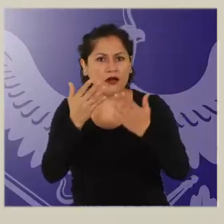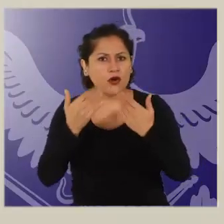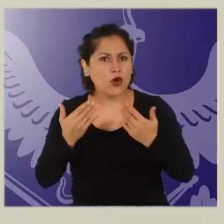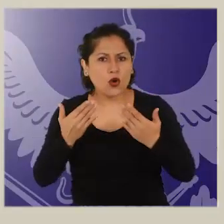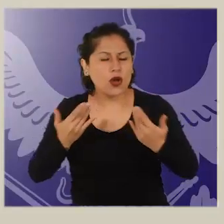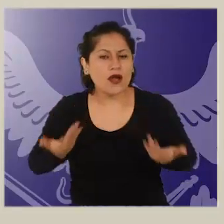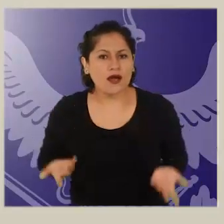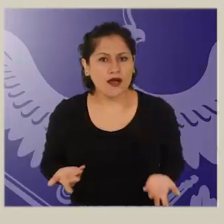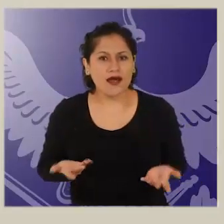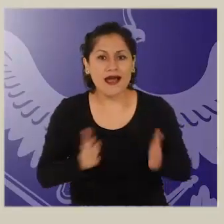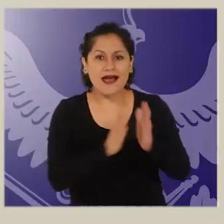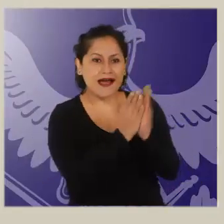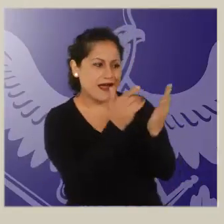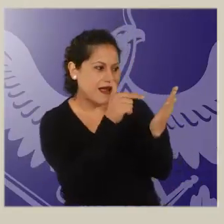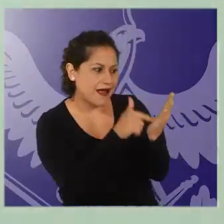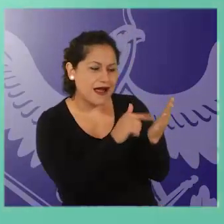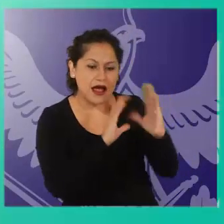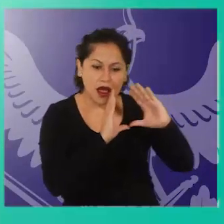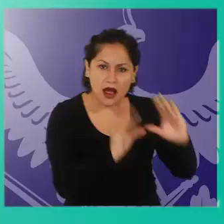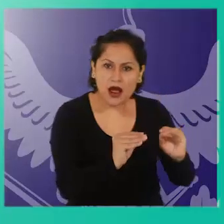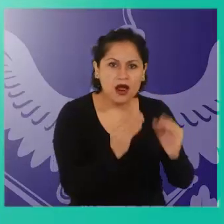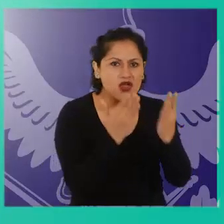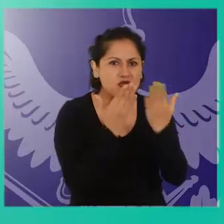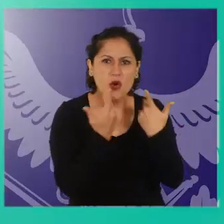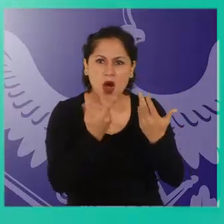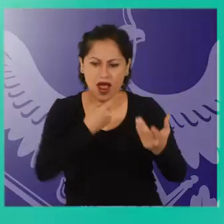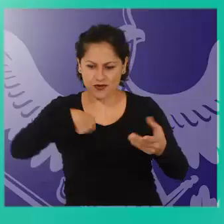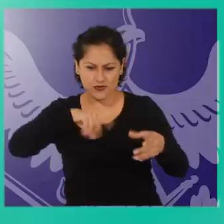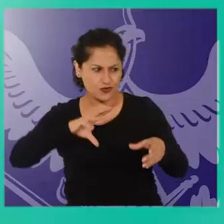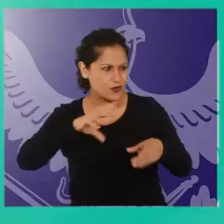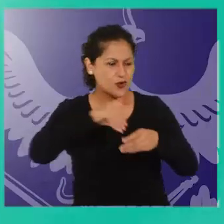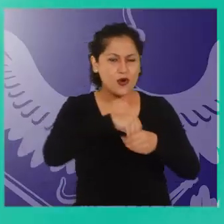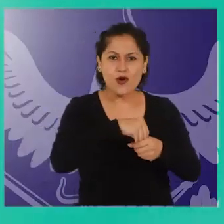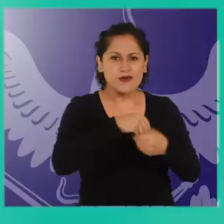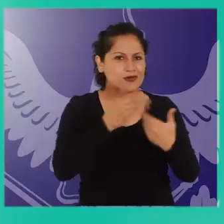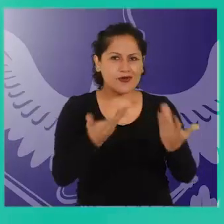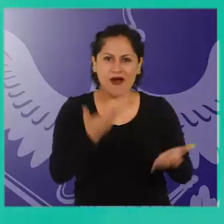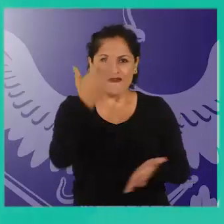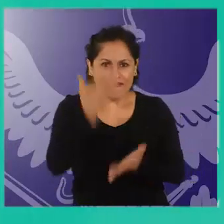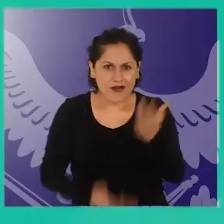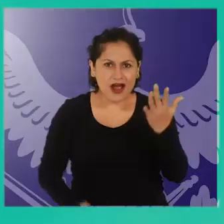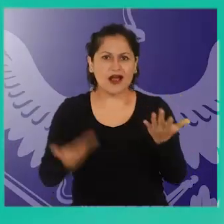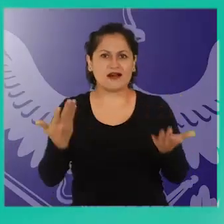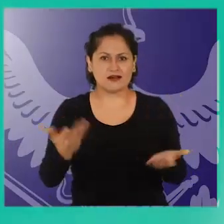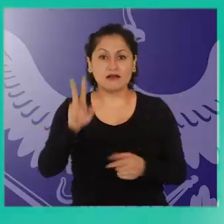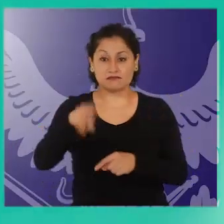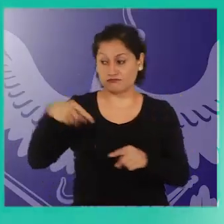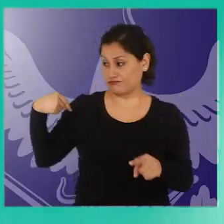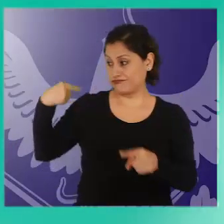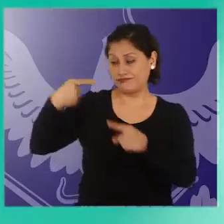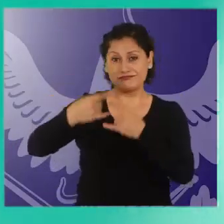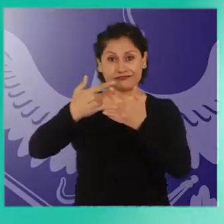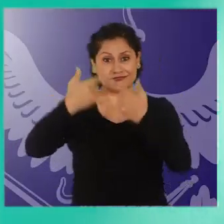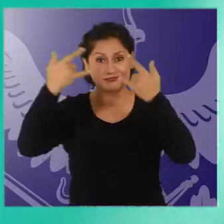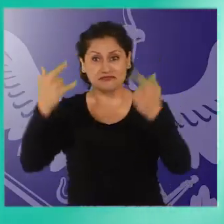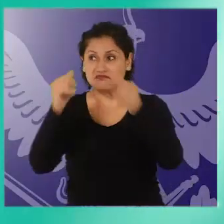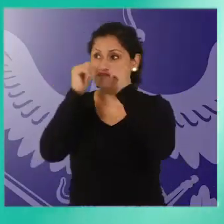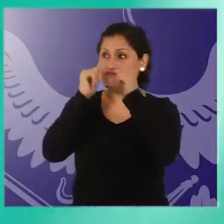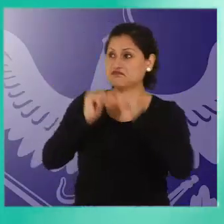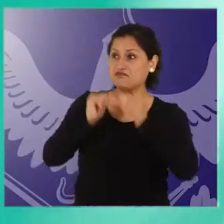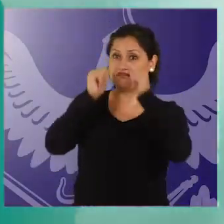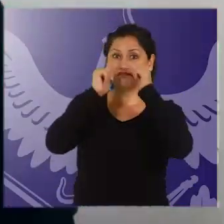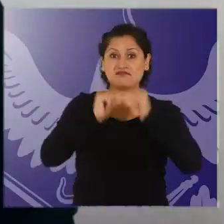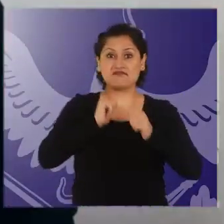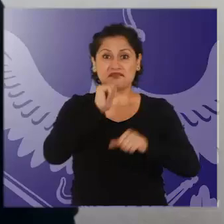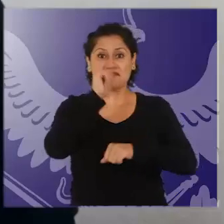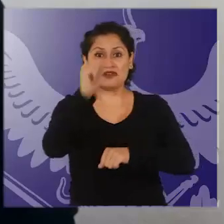en ningún libro de texto. Hablar de políticas públicas es hablar de una deuda histórica, donde la gran mayoría de